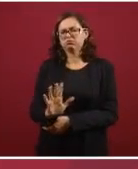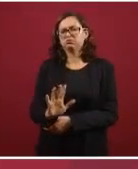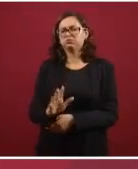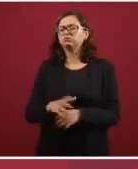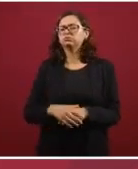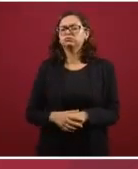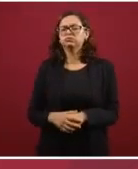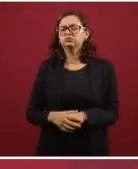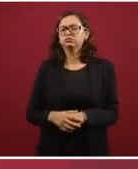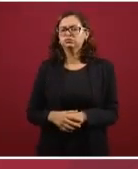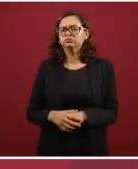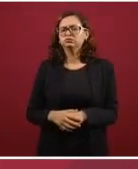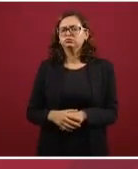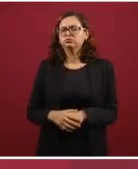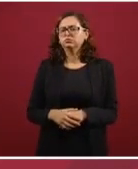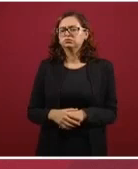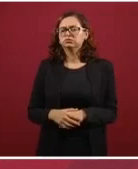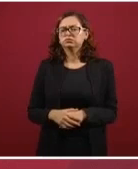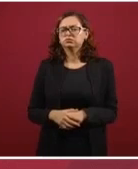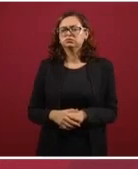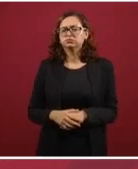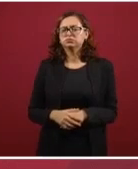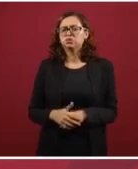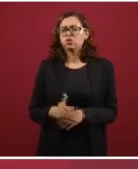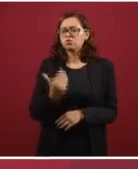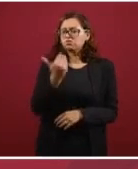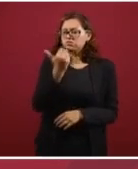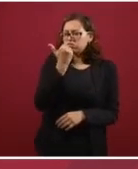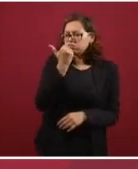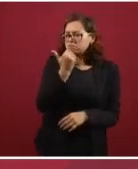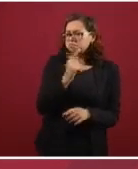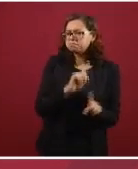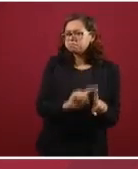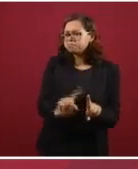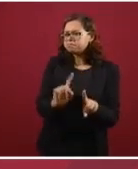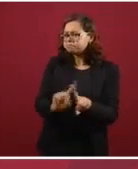Hay muchos alimentos